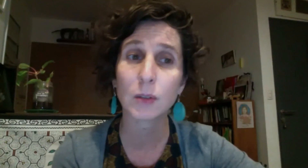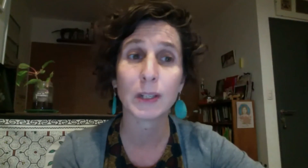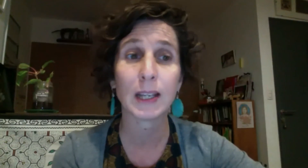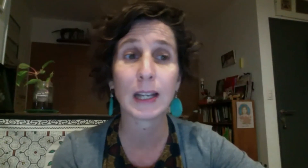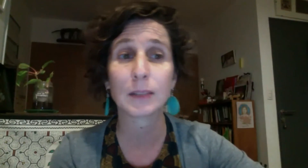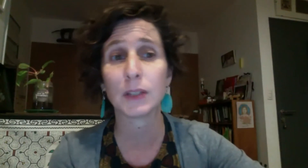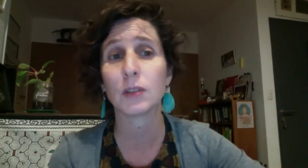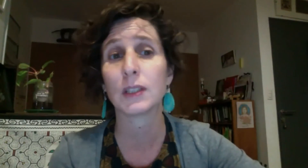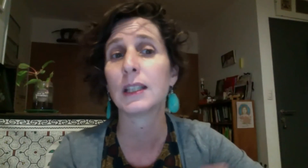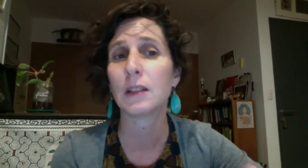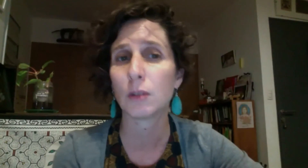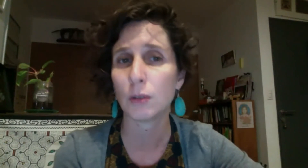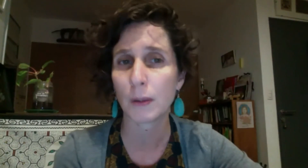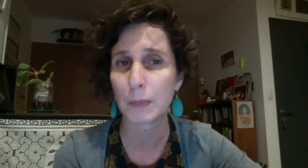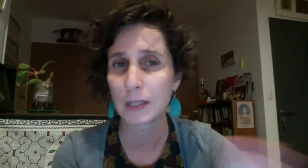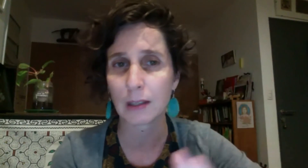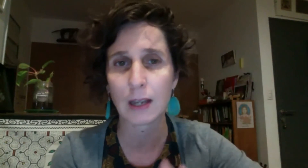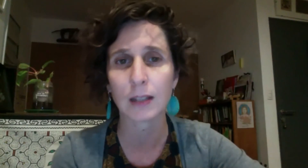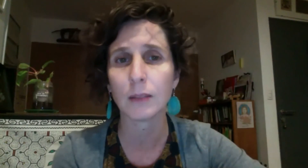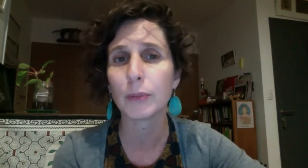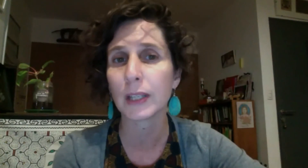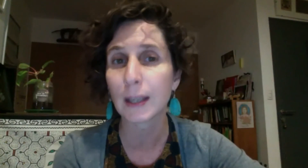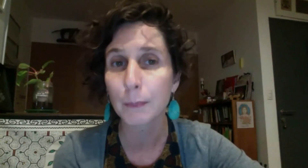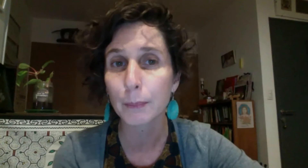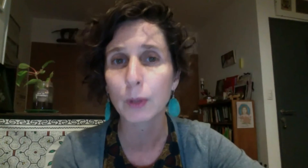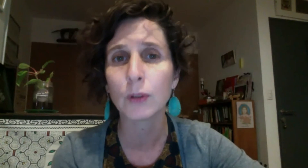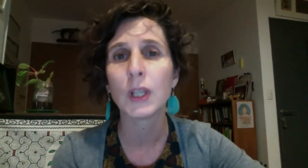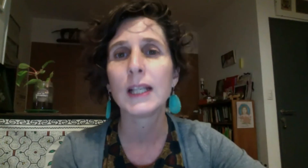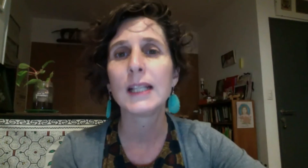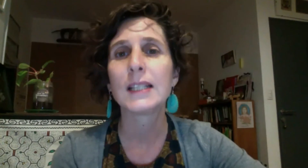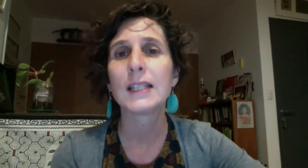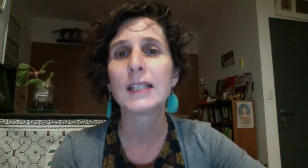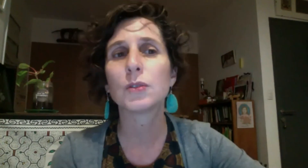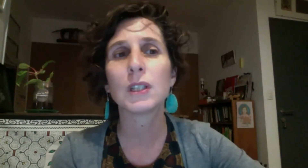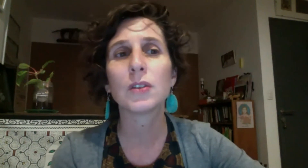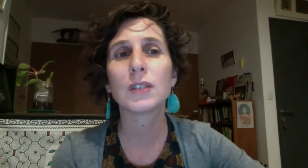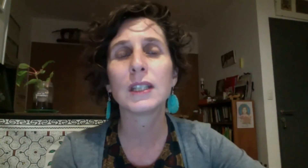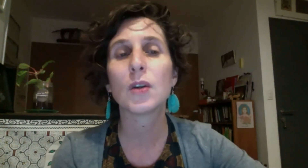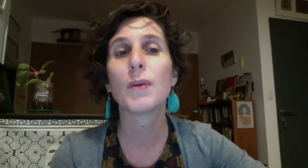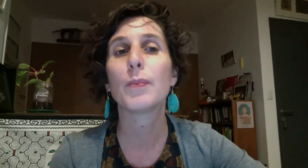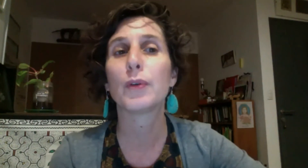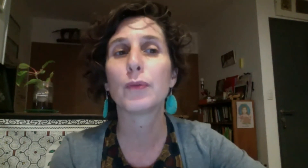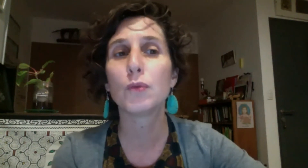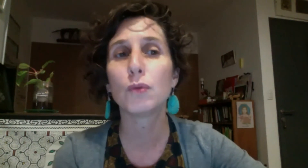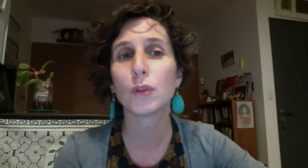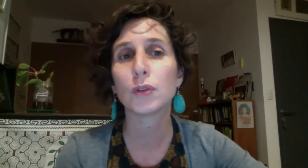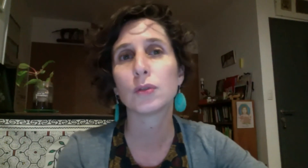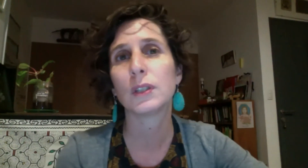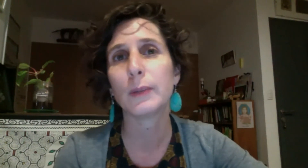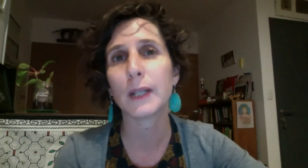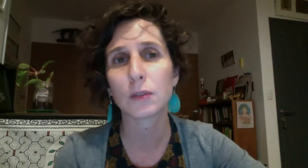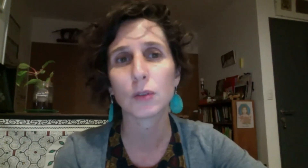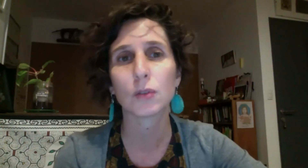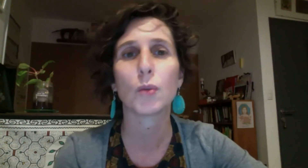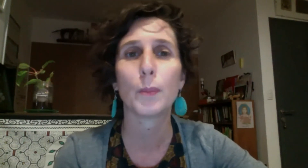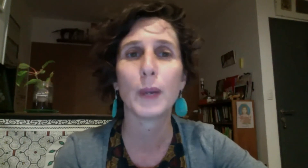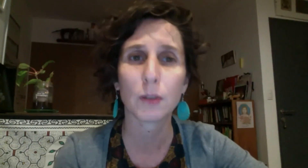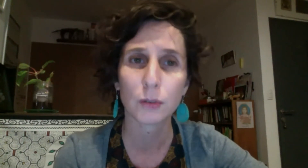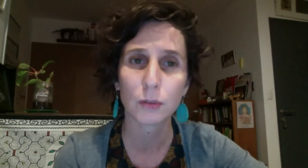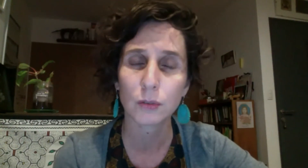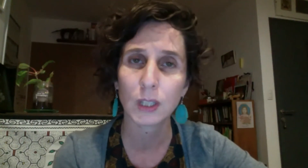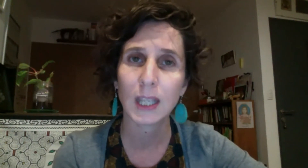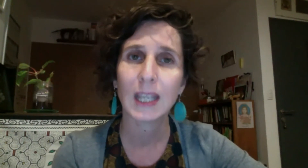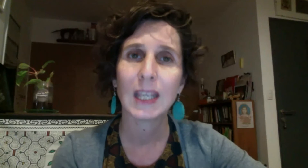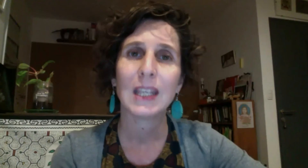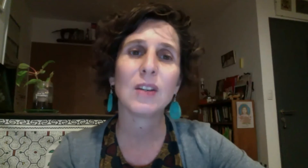pareceres sobre aspectos estéticos de una pieza de arte, por ejemplo, se van construyendo sentidos más profundos, diversos,